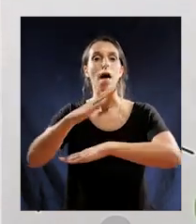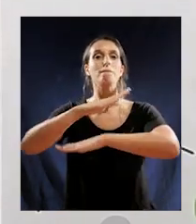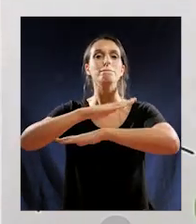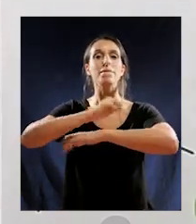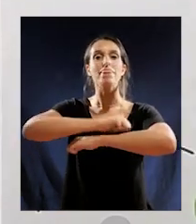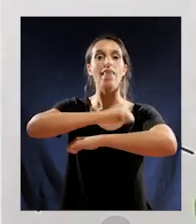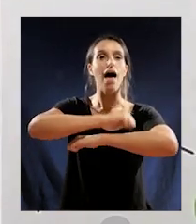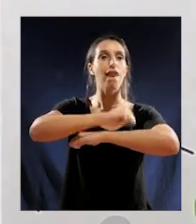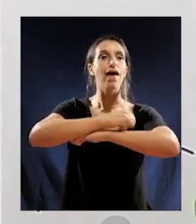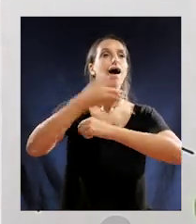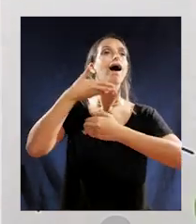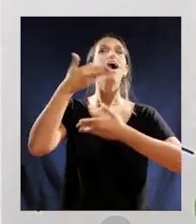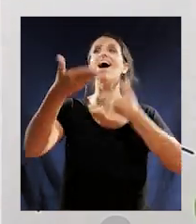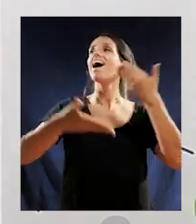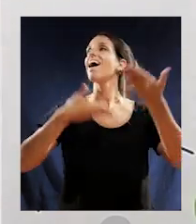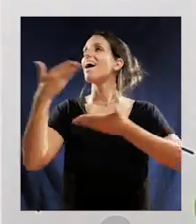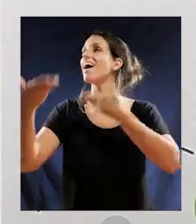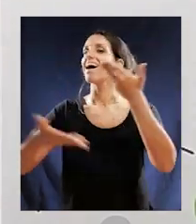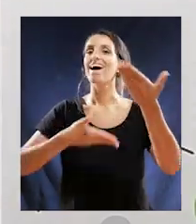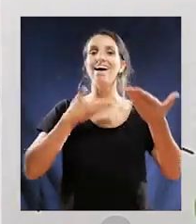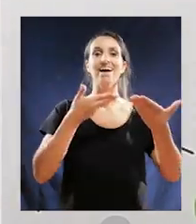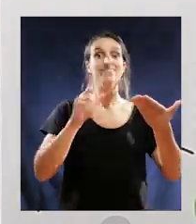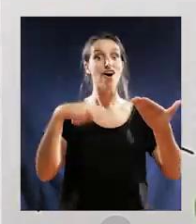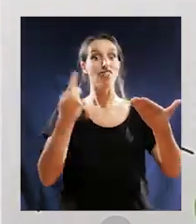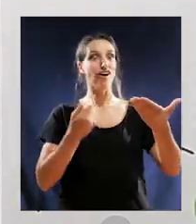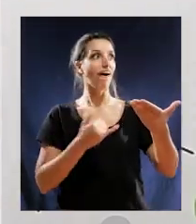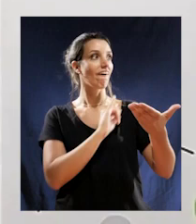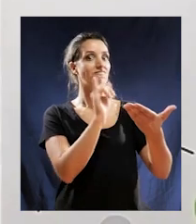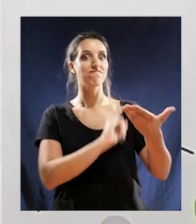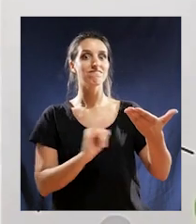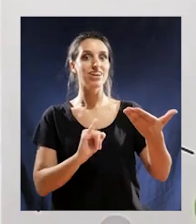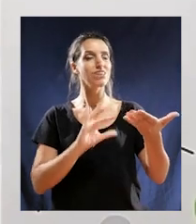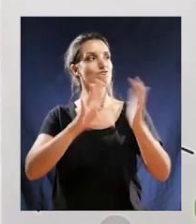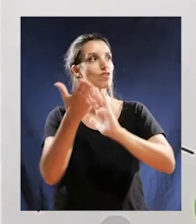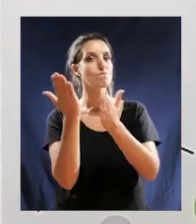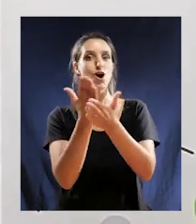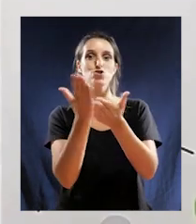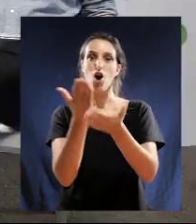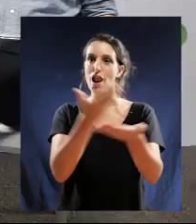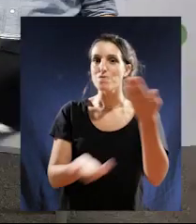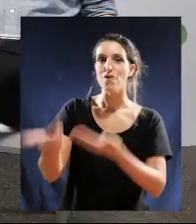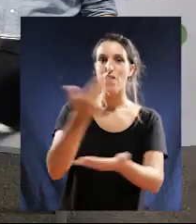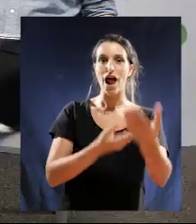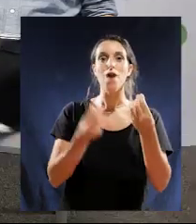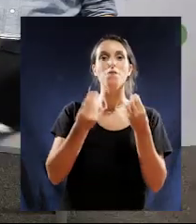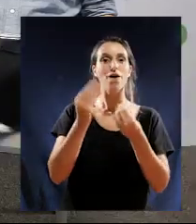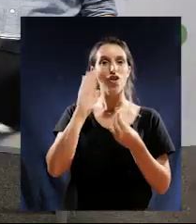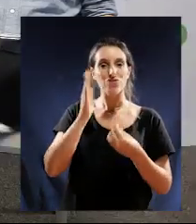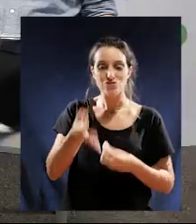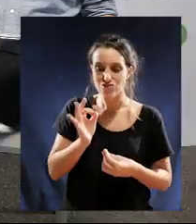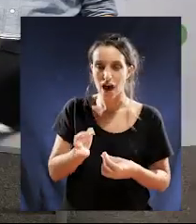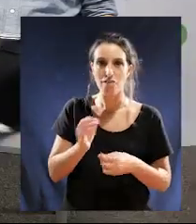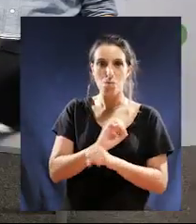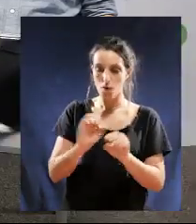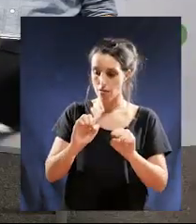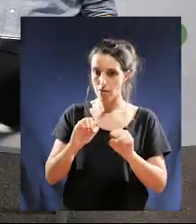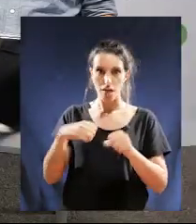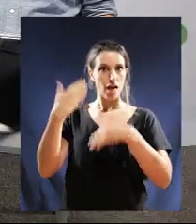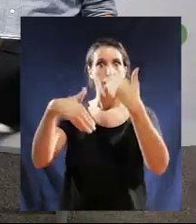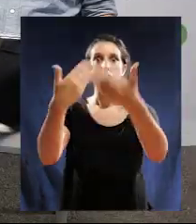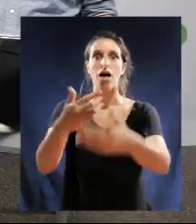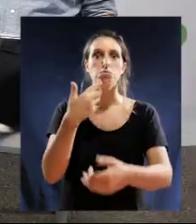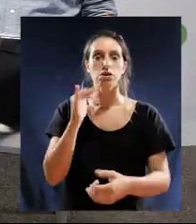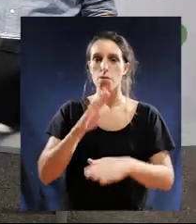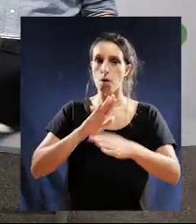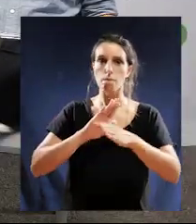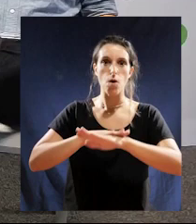en todo estos días no gente que sale a cantar a las ventanas gestos de solidaridad la urgencia por contribuir y eso es lo mejor de nosotros